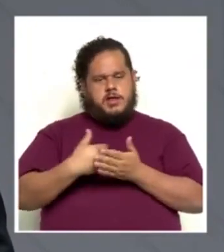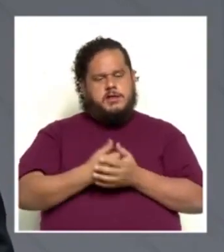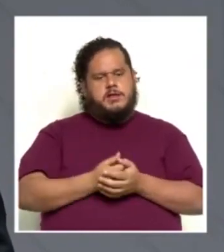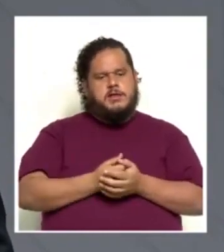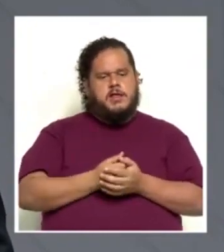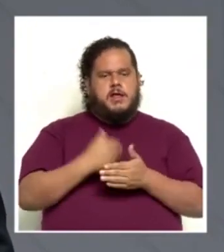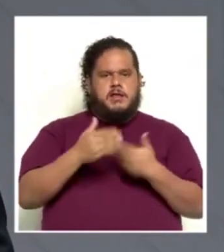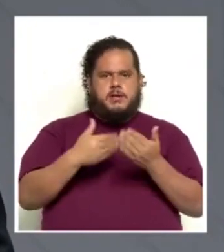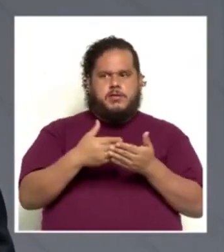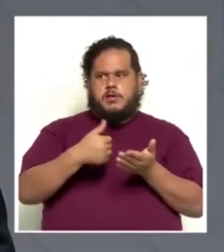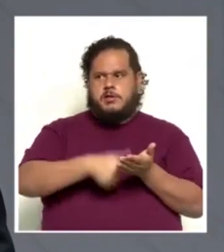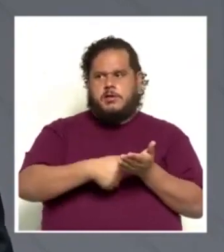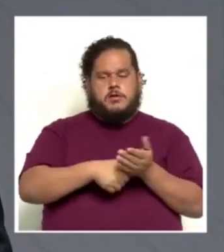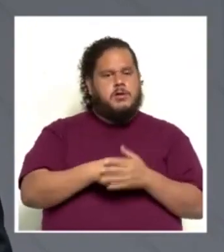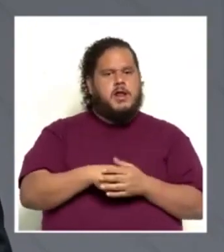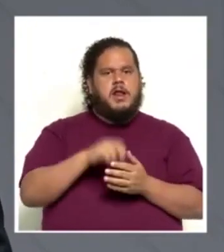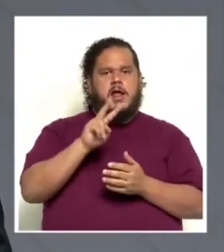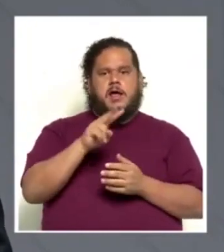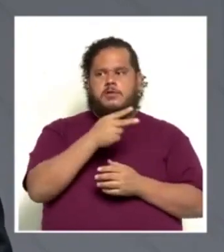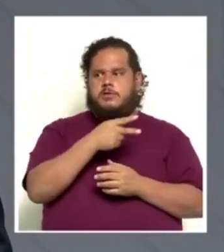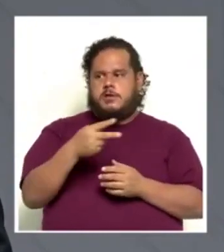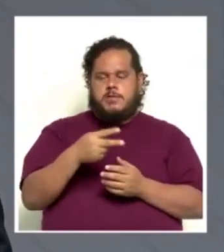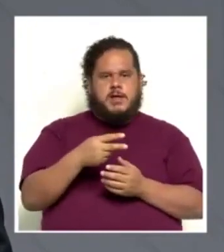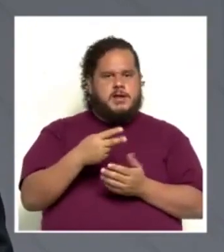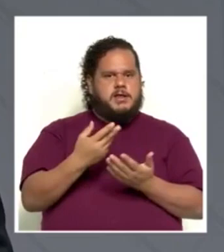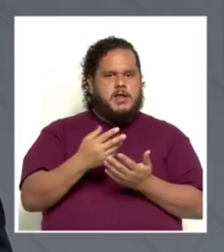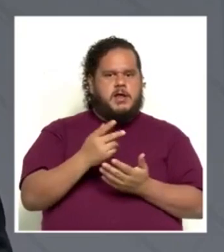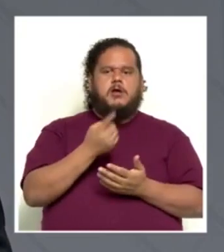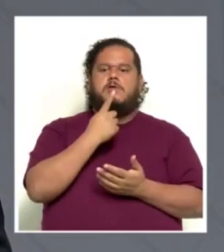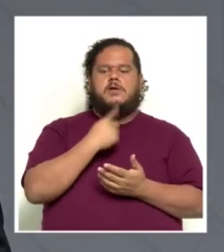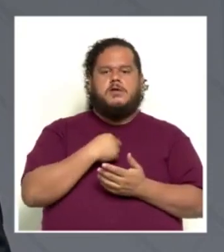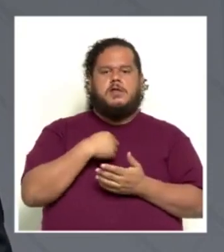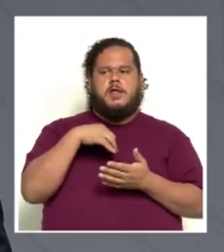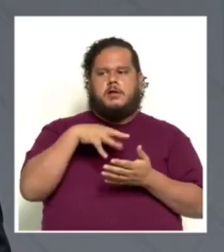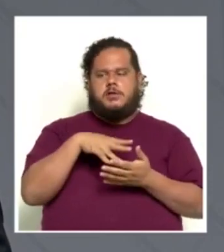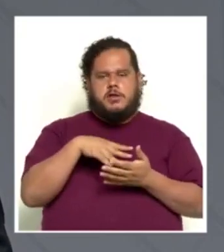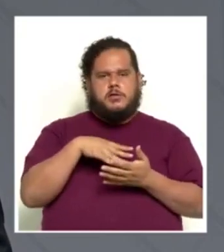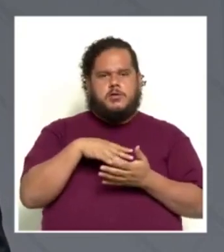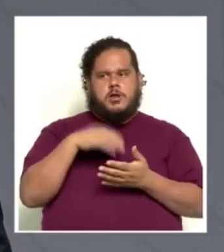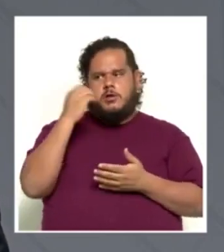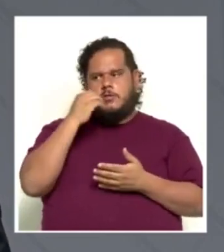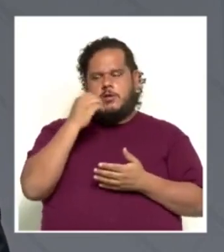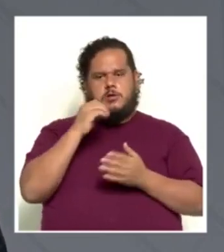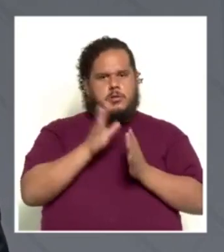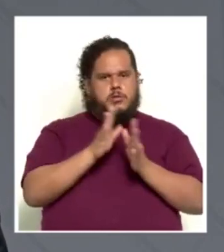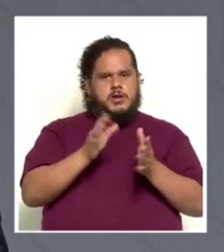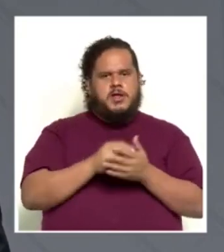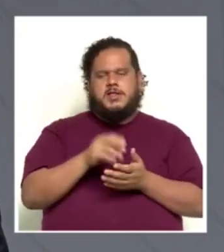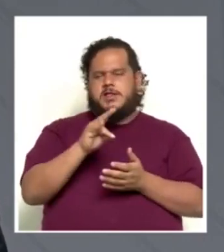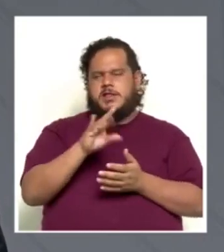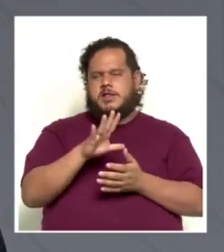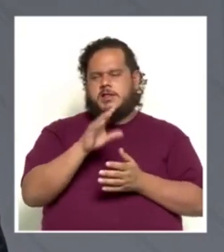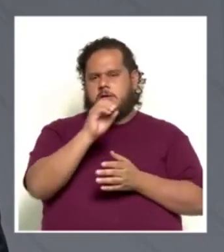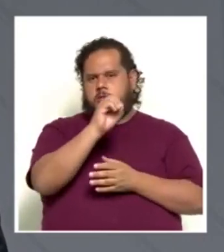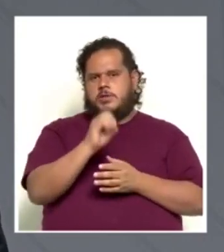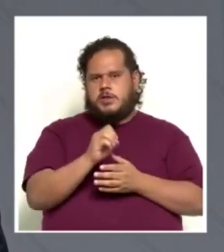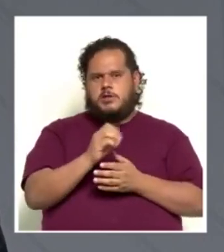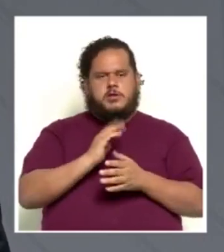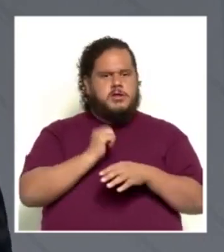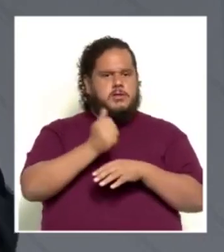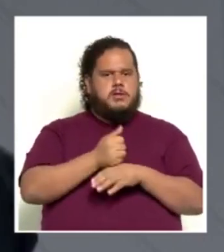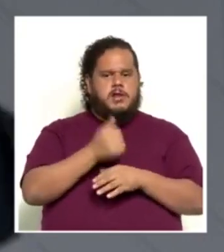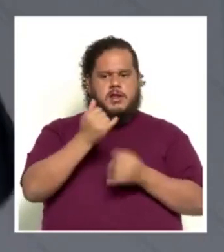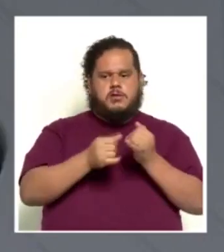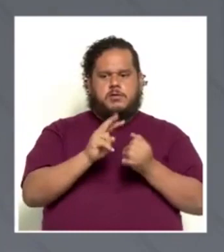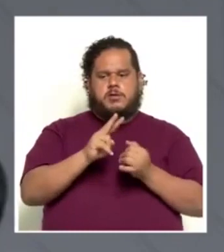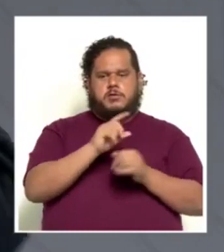del proceso electoral, a 2 semanas prácticamente, lo que nos decían los estudios de opinión pública es que el 75% de la gente se iba a definir en las últimas 2